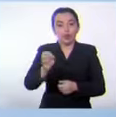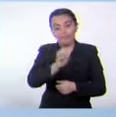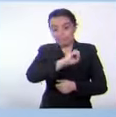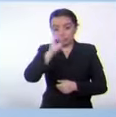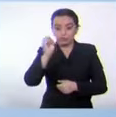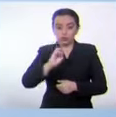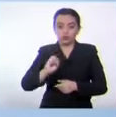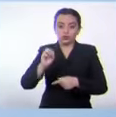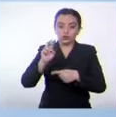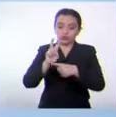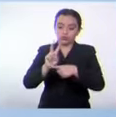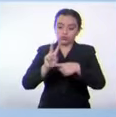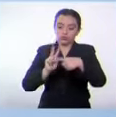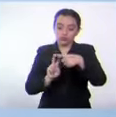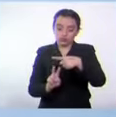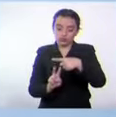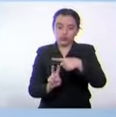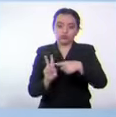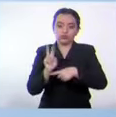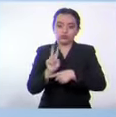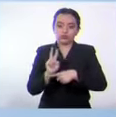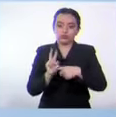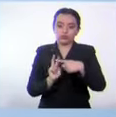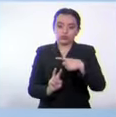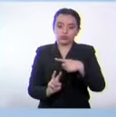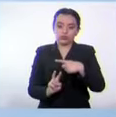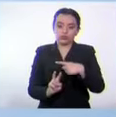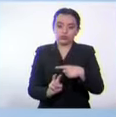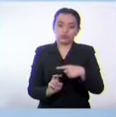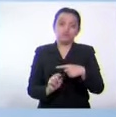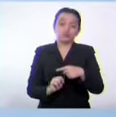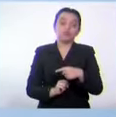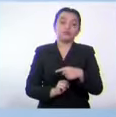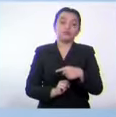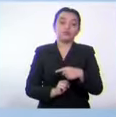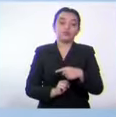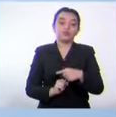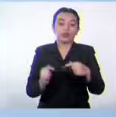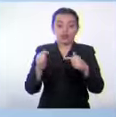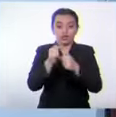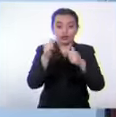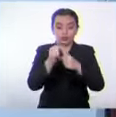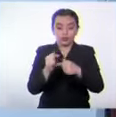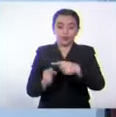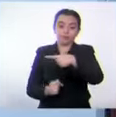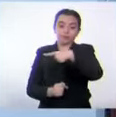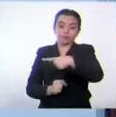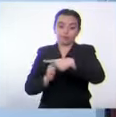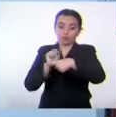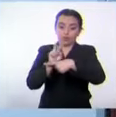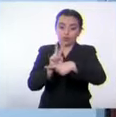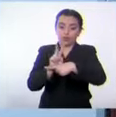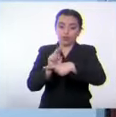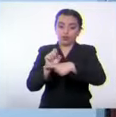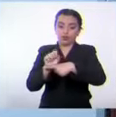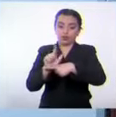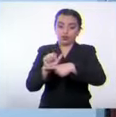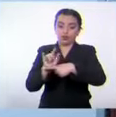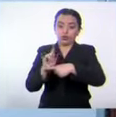porcentaje volumen sobre volumen. Tenemos 25 mililitros de soluto